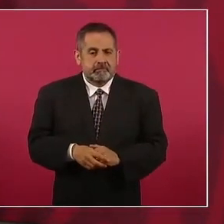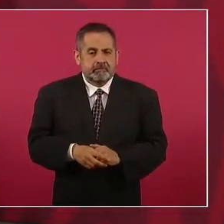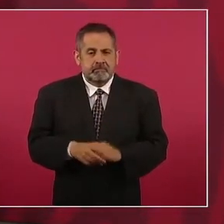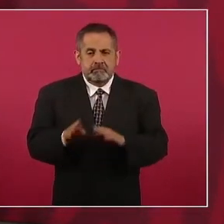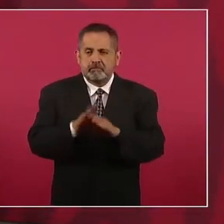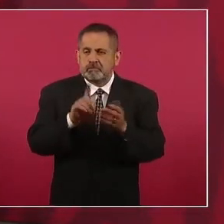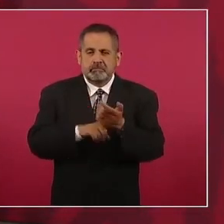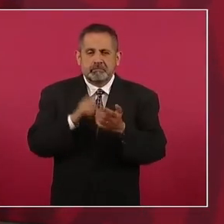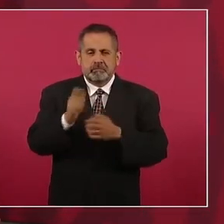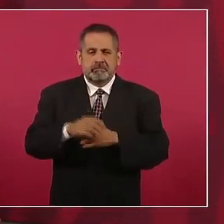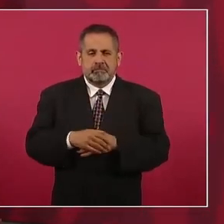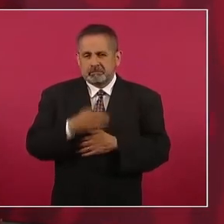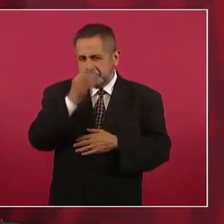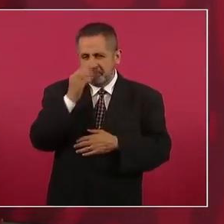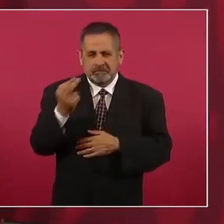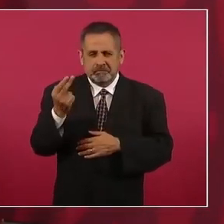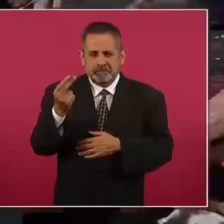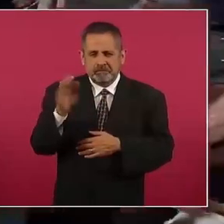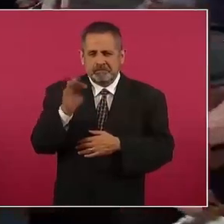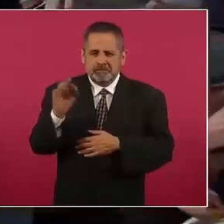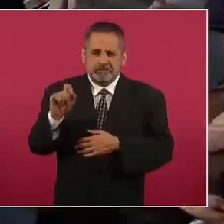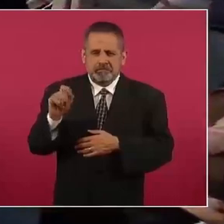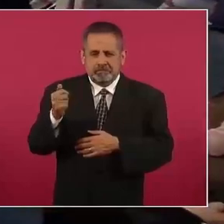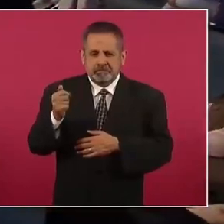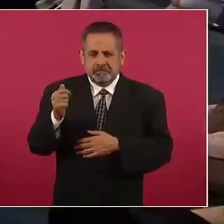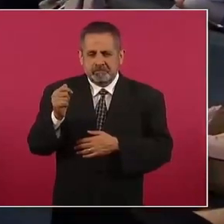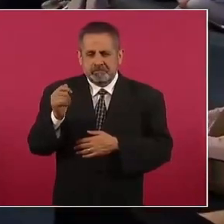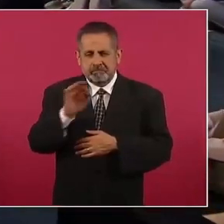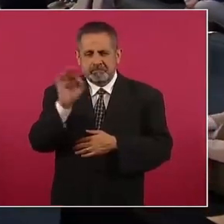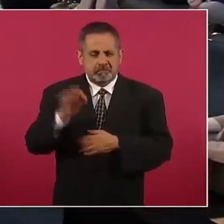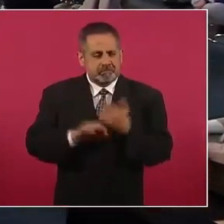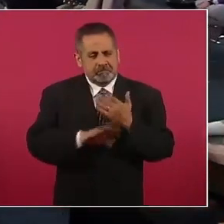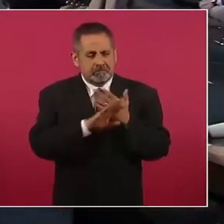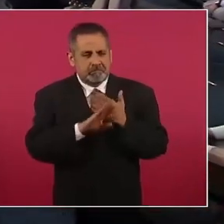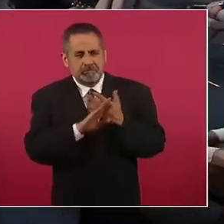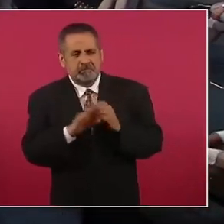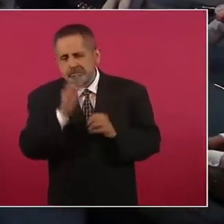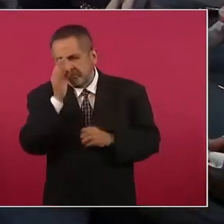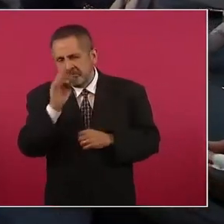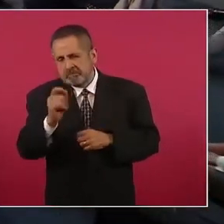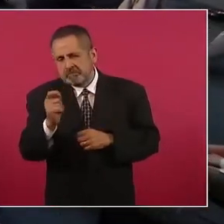es como de un 25, de 26%, aquí está.